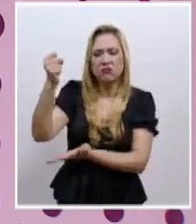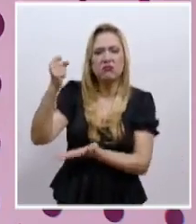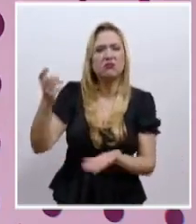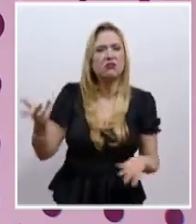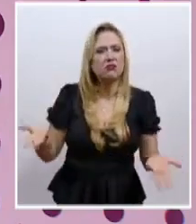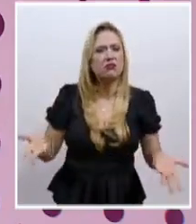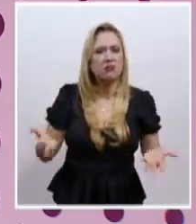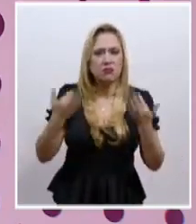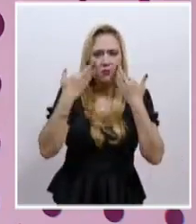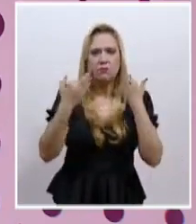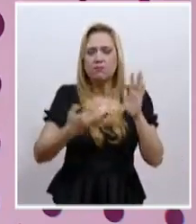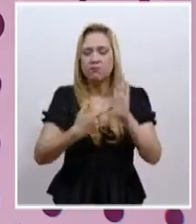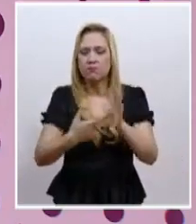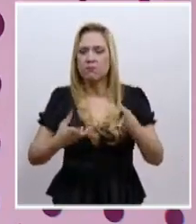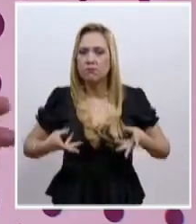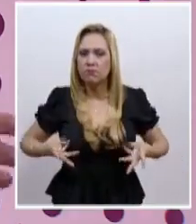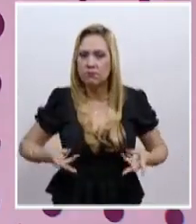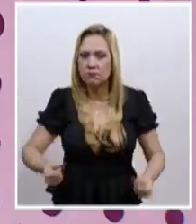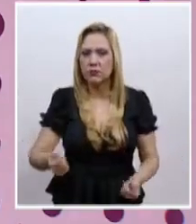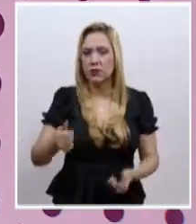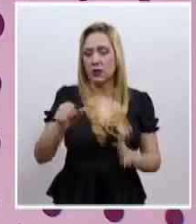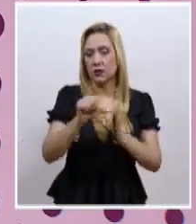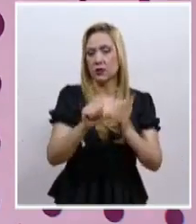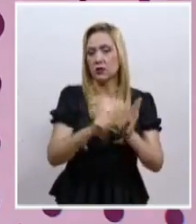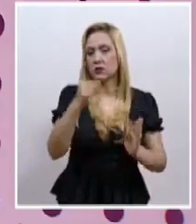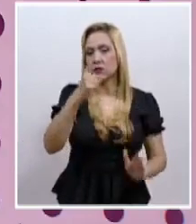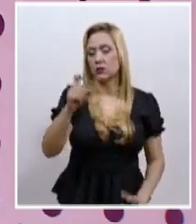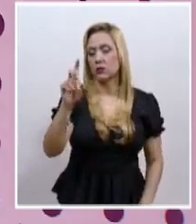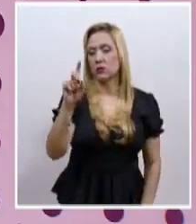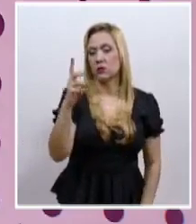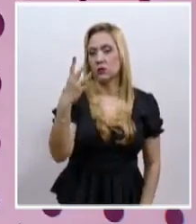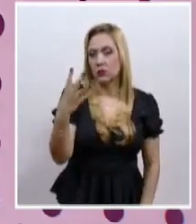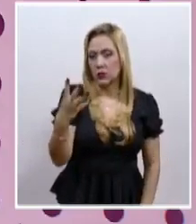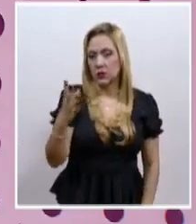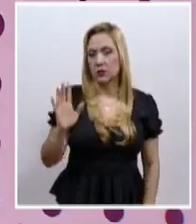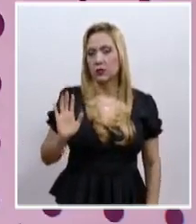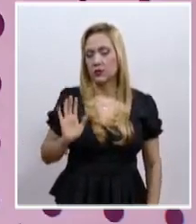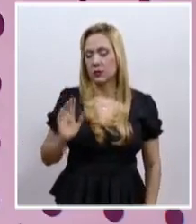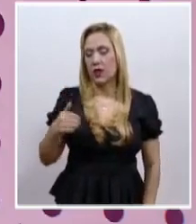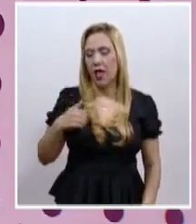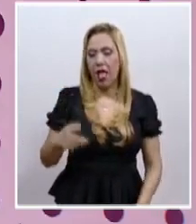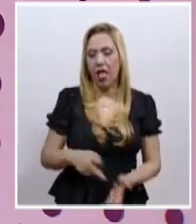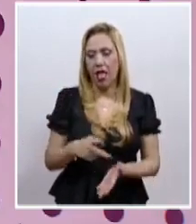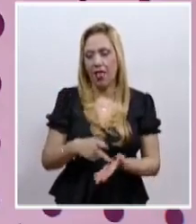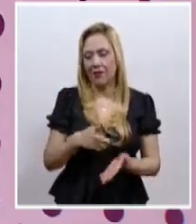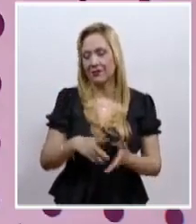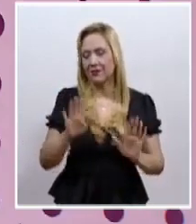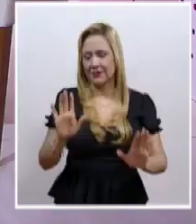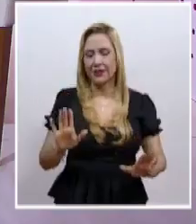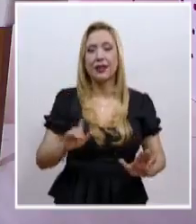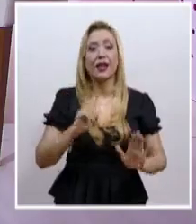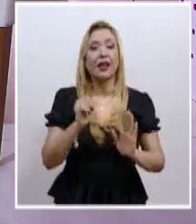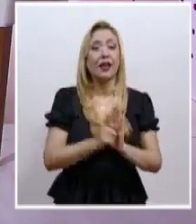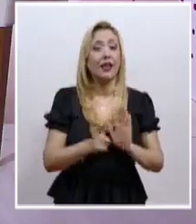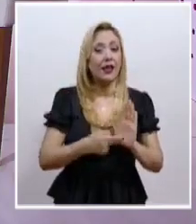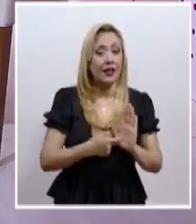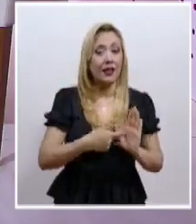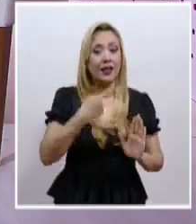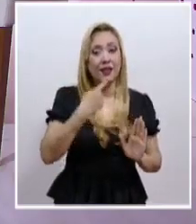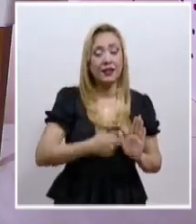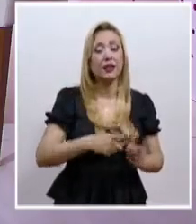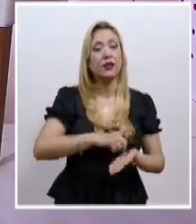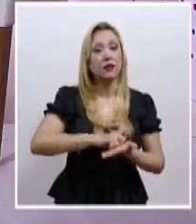La transparencia en el gasto, el 134, no quiero repetir artículos, pero decir, también tenemos